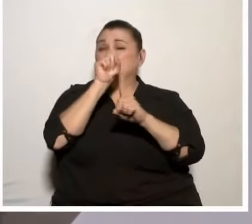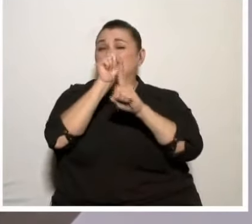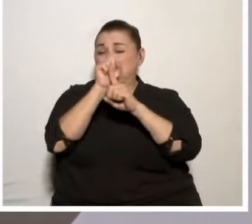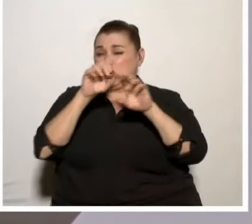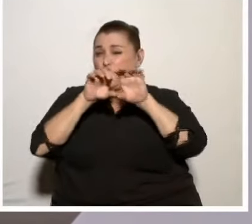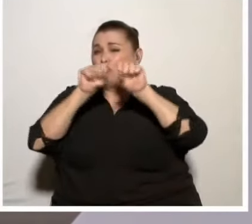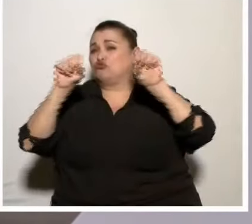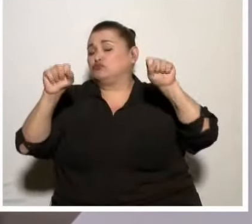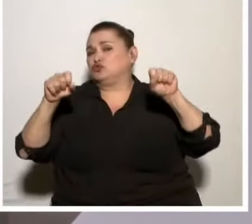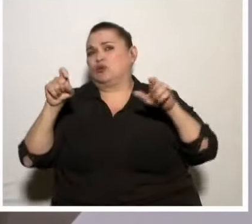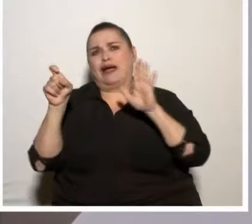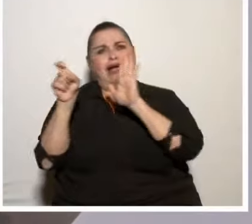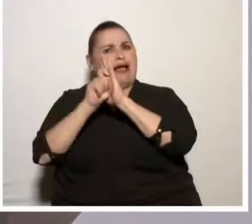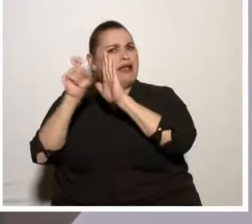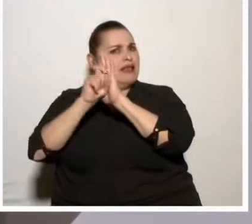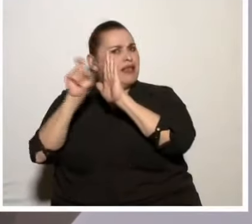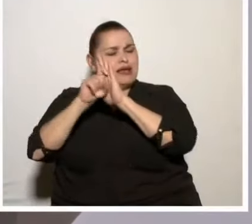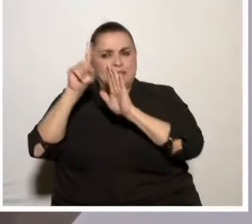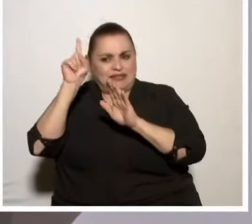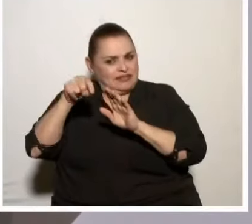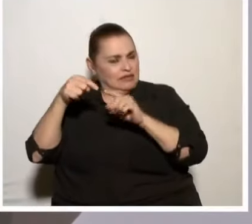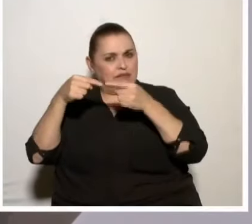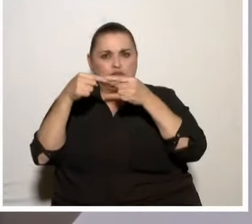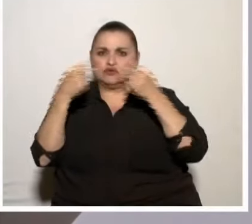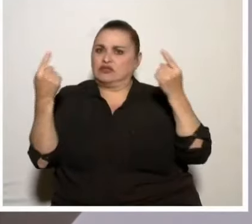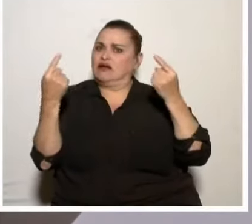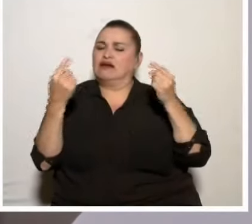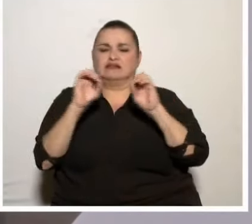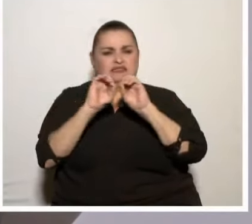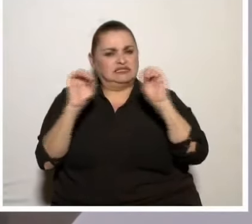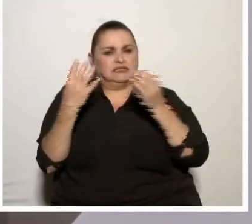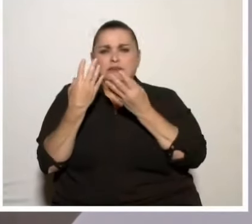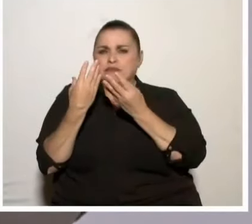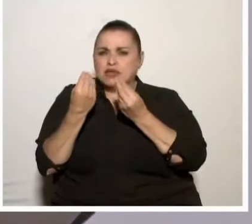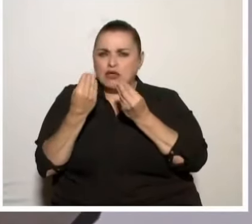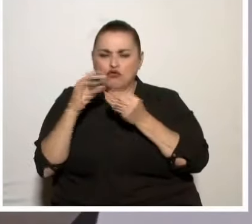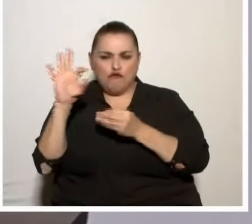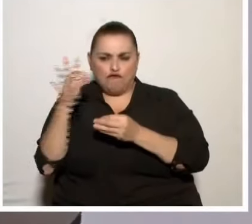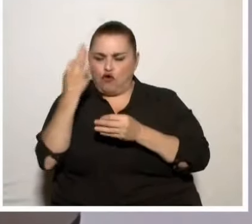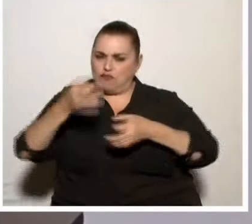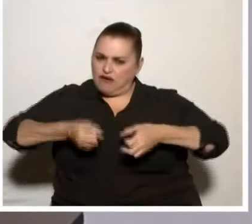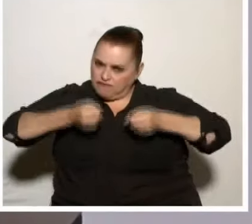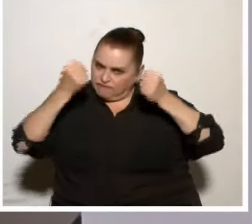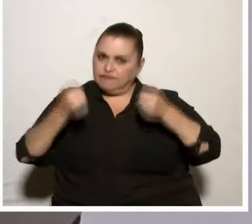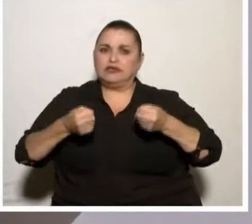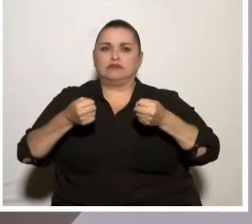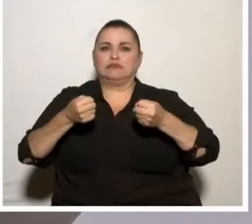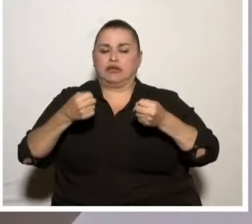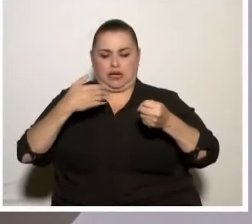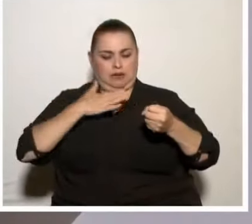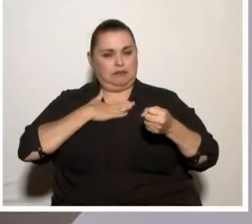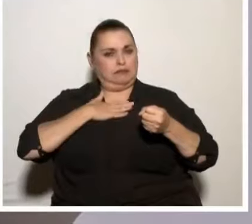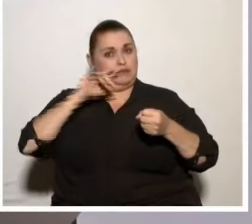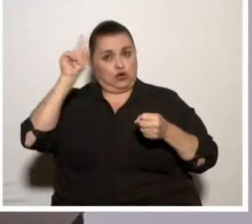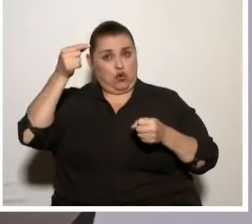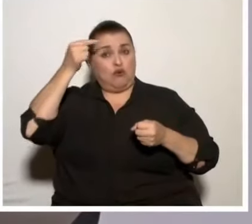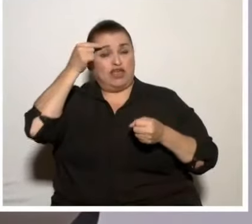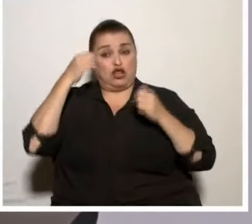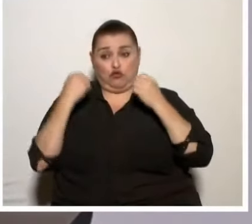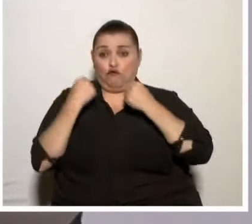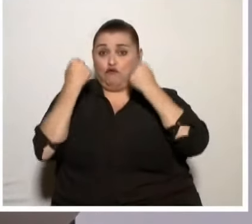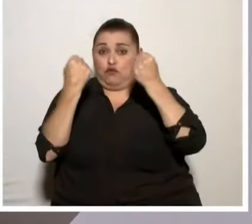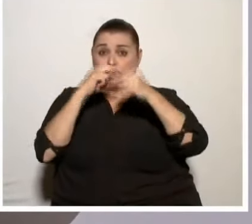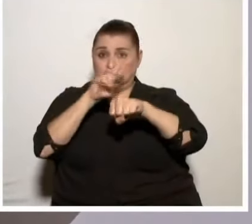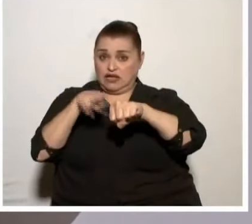corrupción alarmante que debemos atacar sin miedo y en forma firme. En mi gobierno, con Fuerza